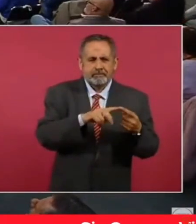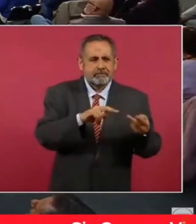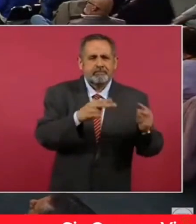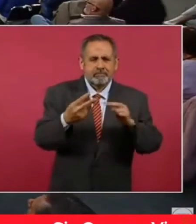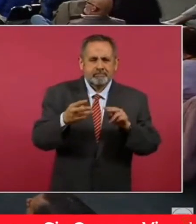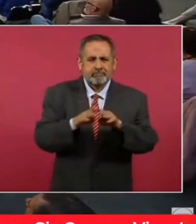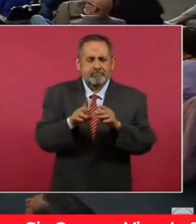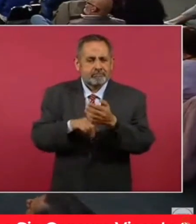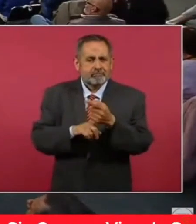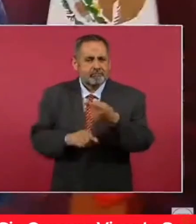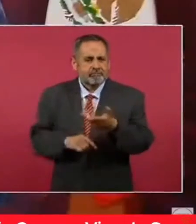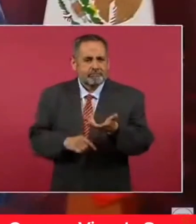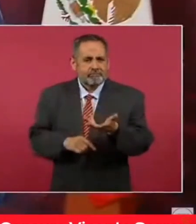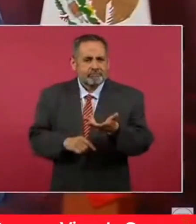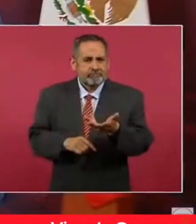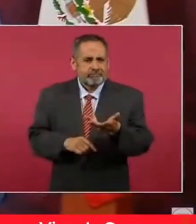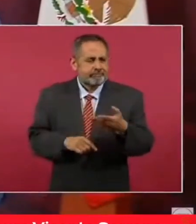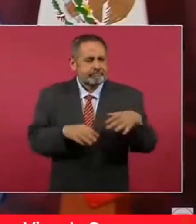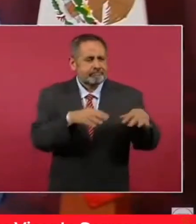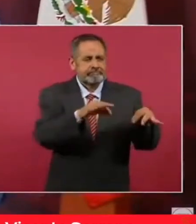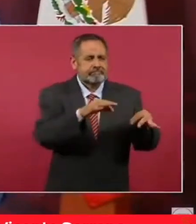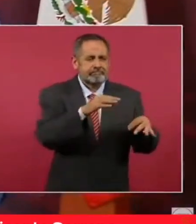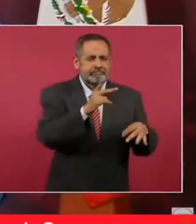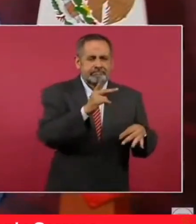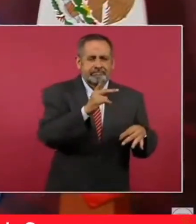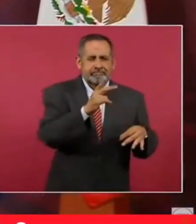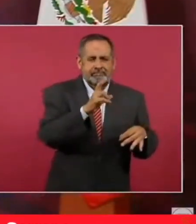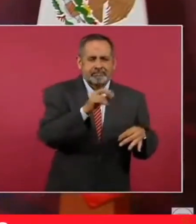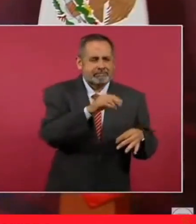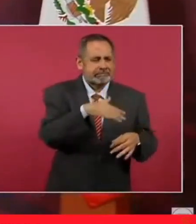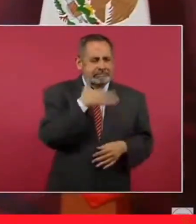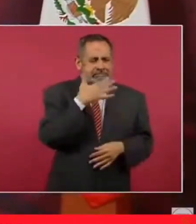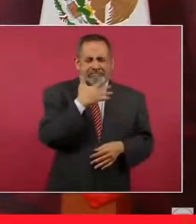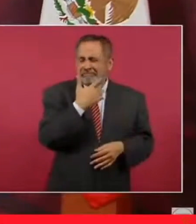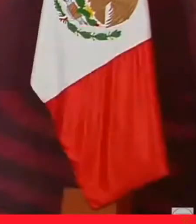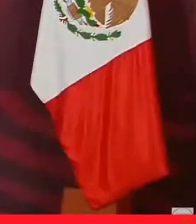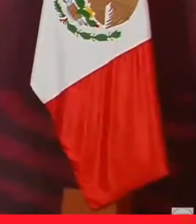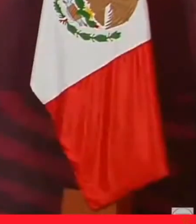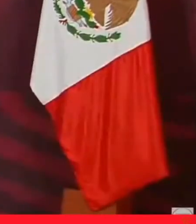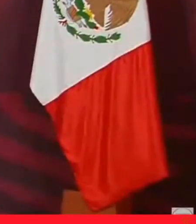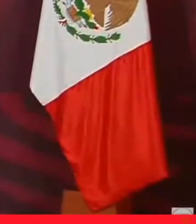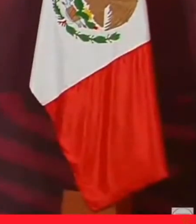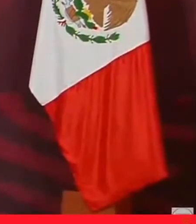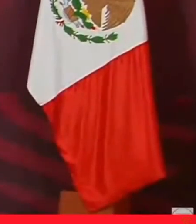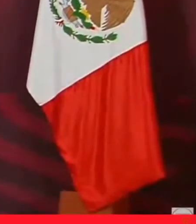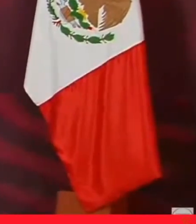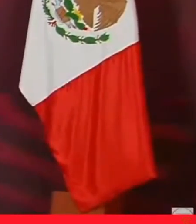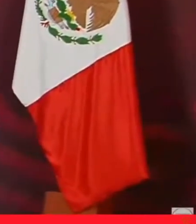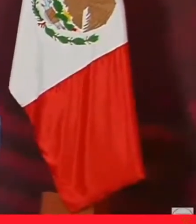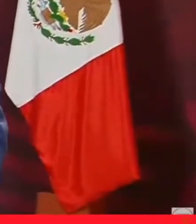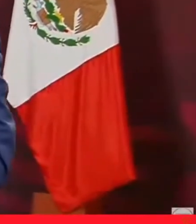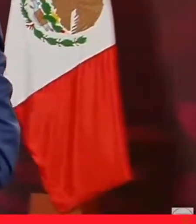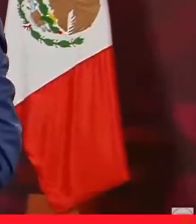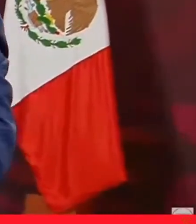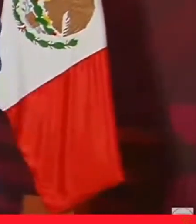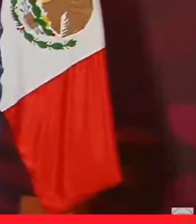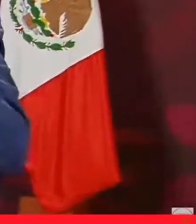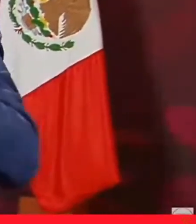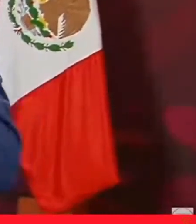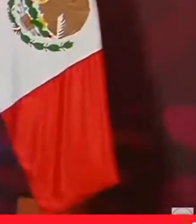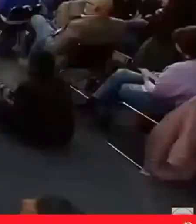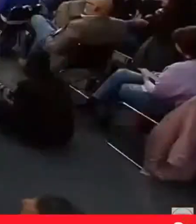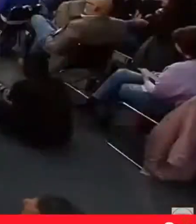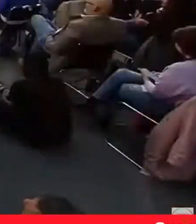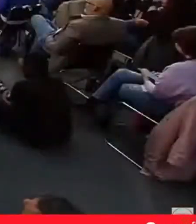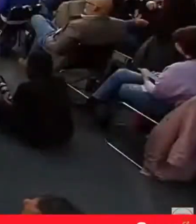un pasquín inmundo. Y ahora esta revista es